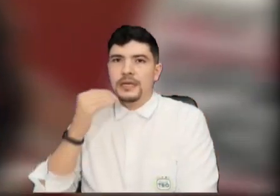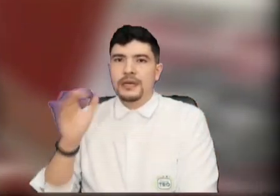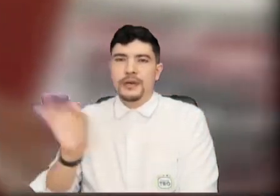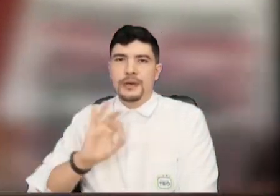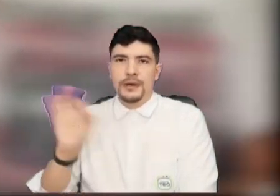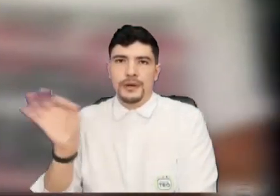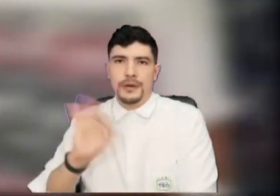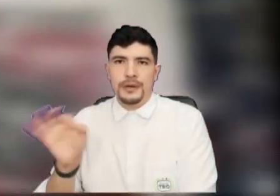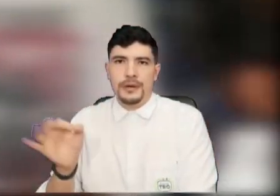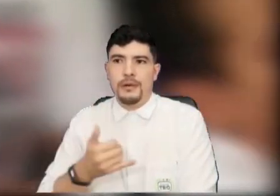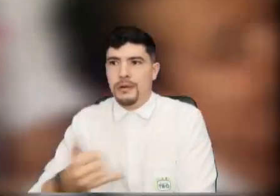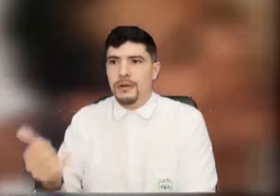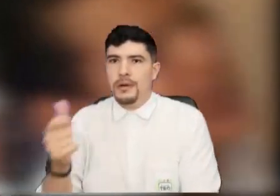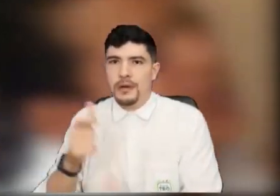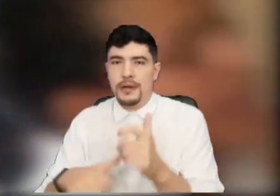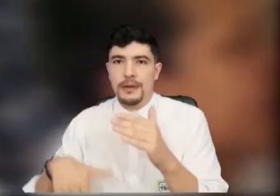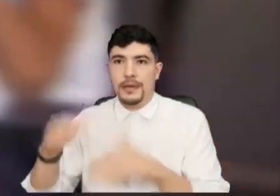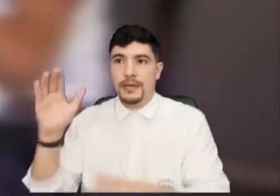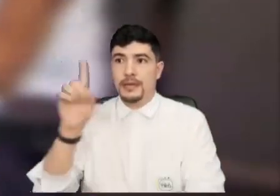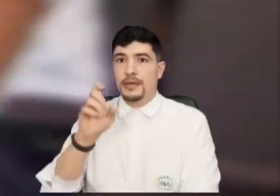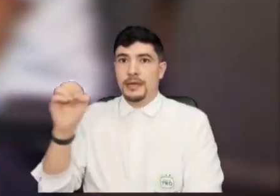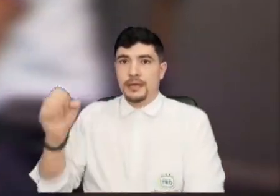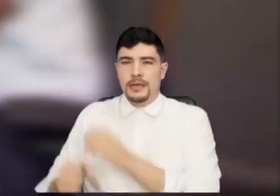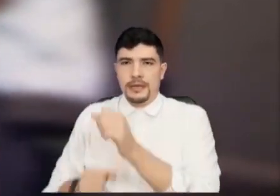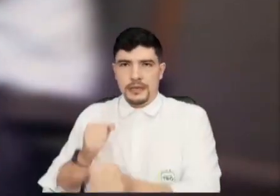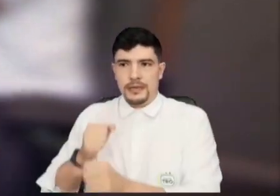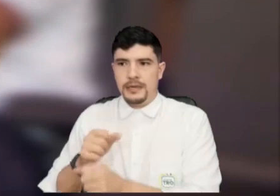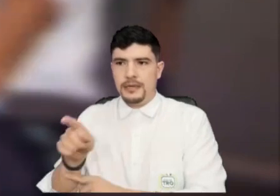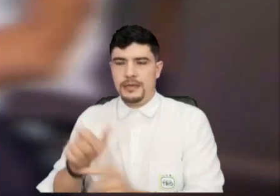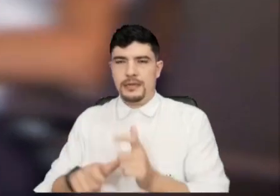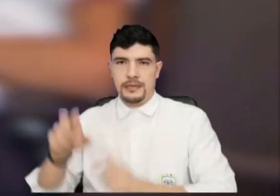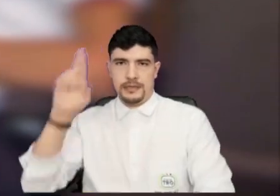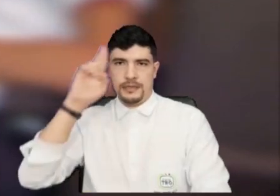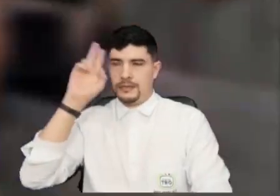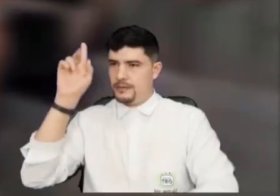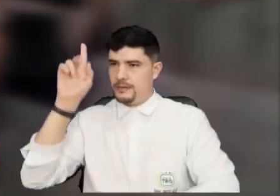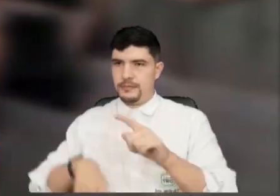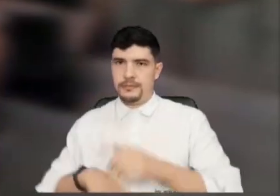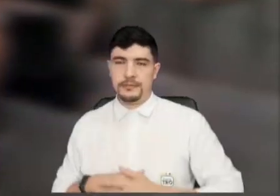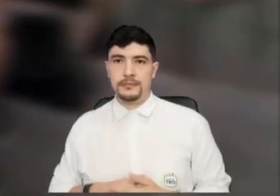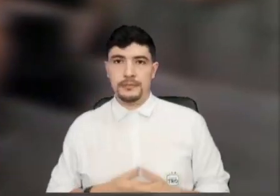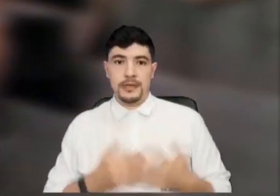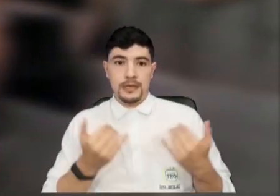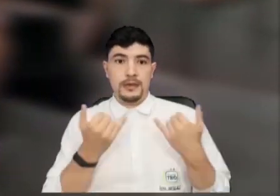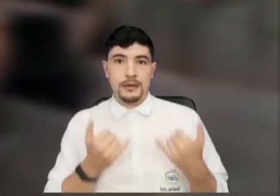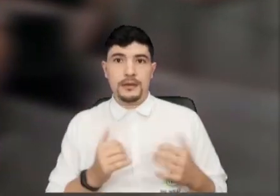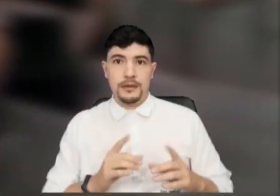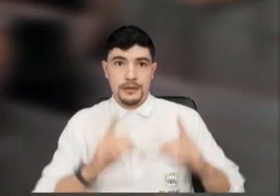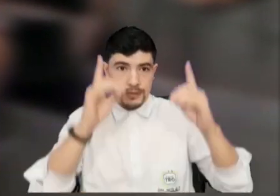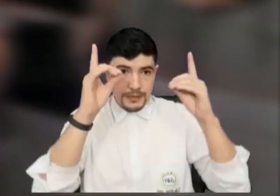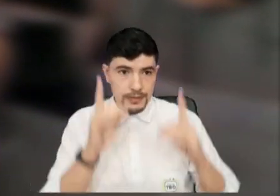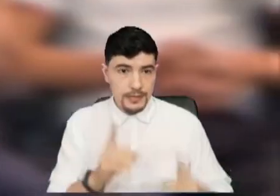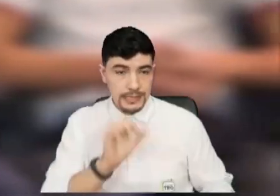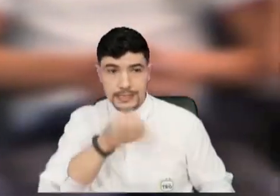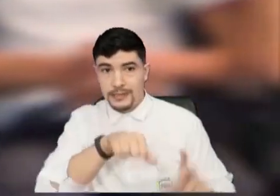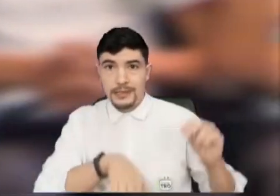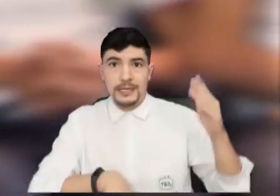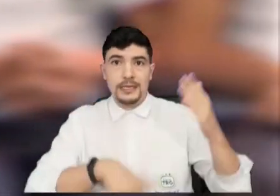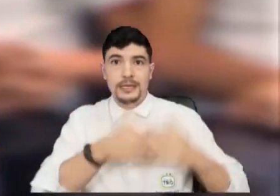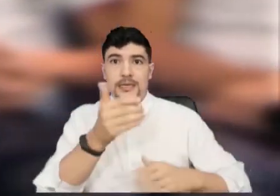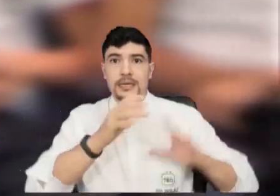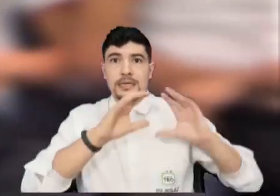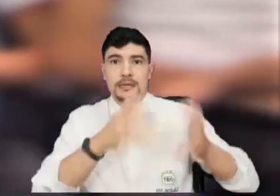de 60 años y por eso no no van a poder los criterios para determinar si es viable o no el regreso a clases tiene varias aristas